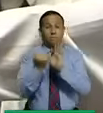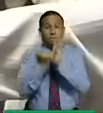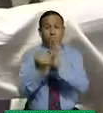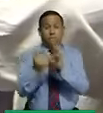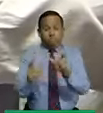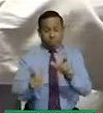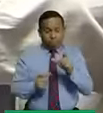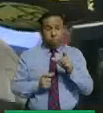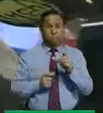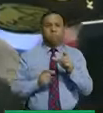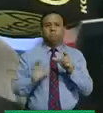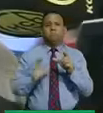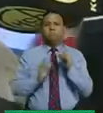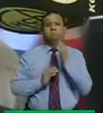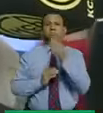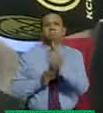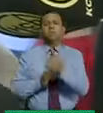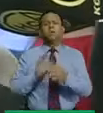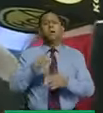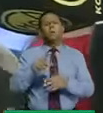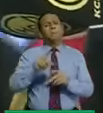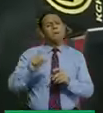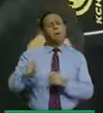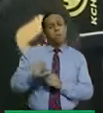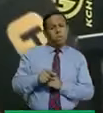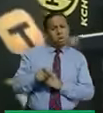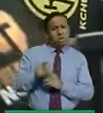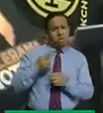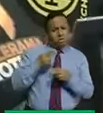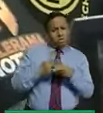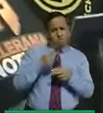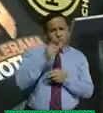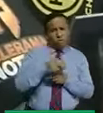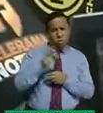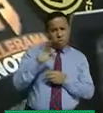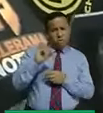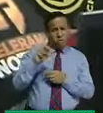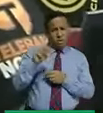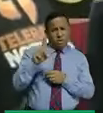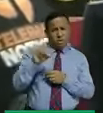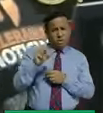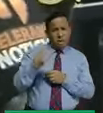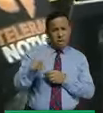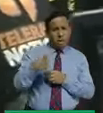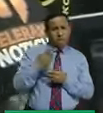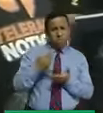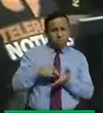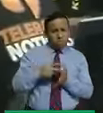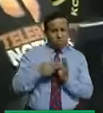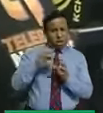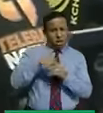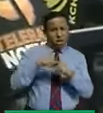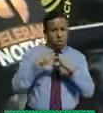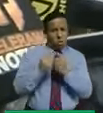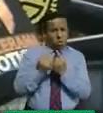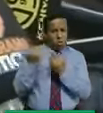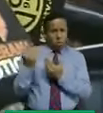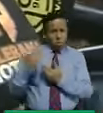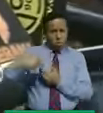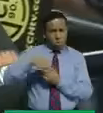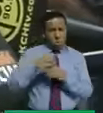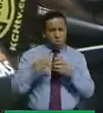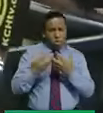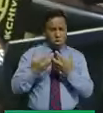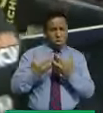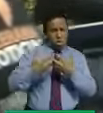coidearios aclararon. La salida de Ferdinand Álvarez no ha fisurado al bloque, es lo que está trascendiendo. ¿Llegan los 51 completos al